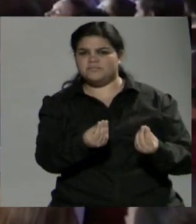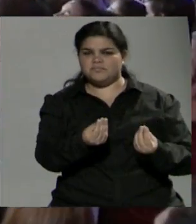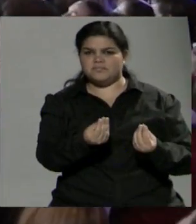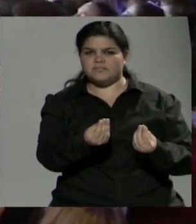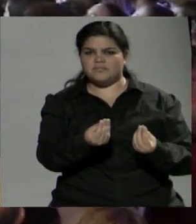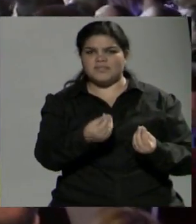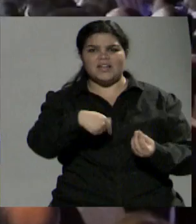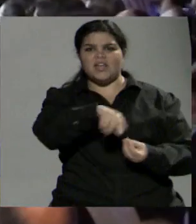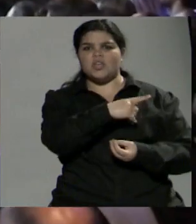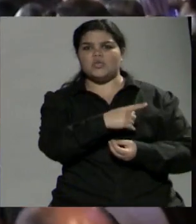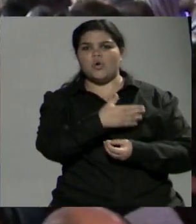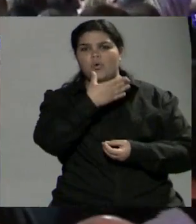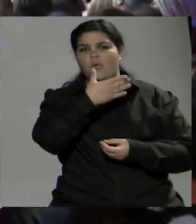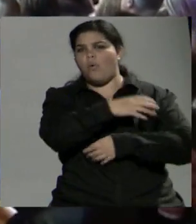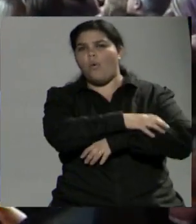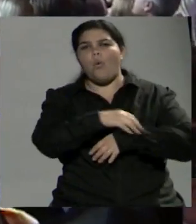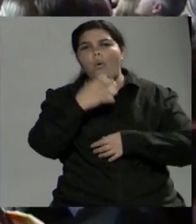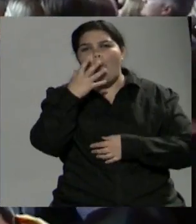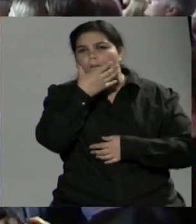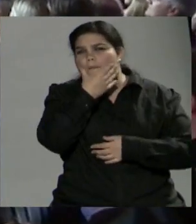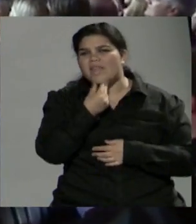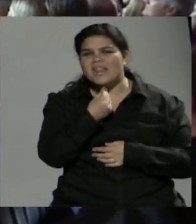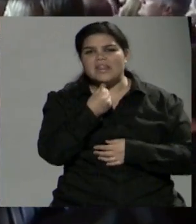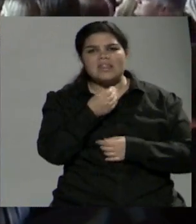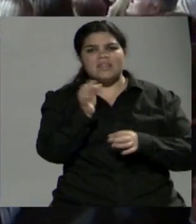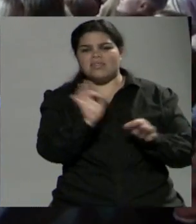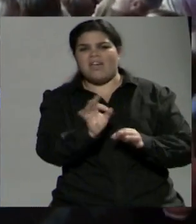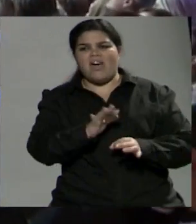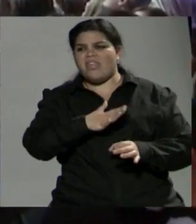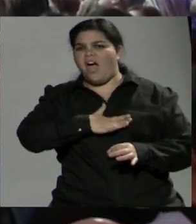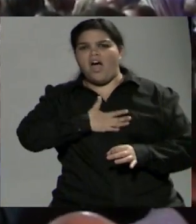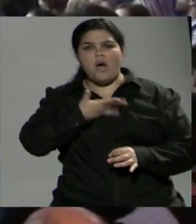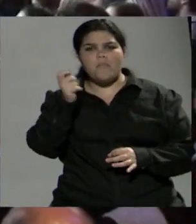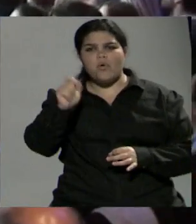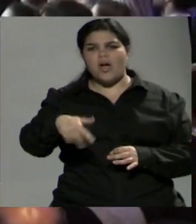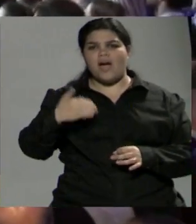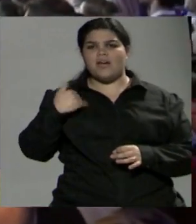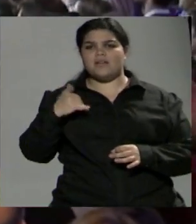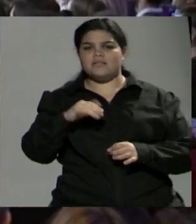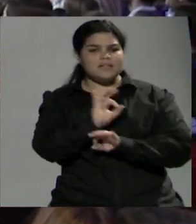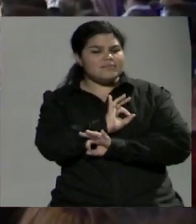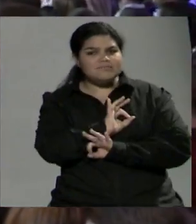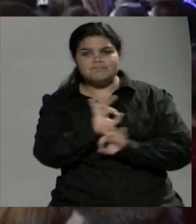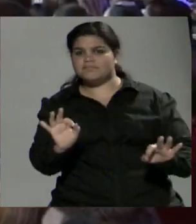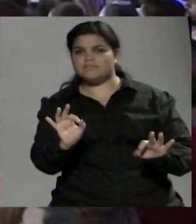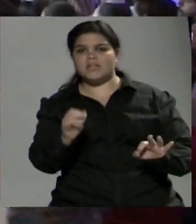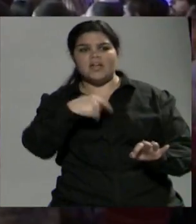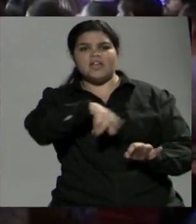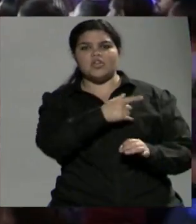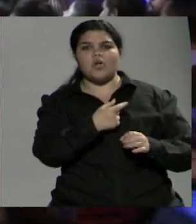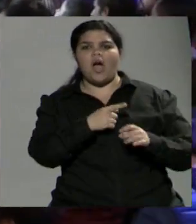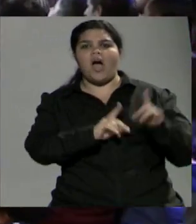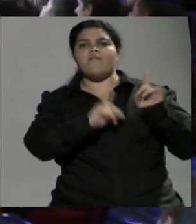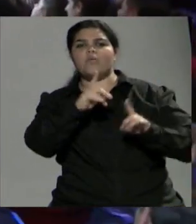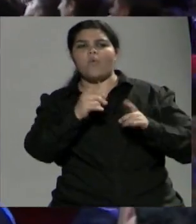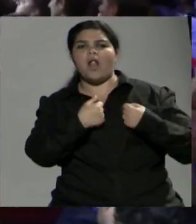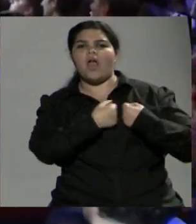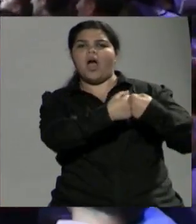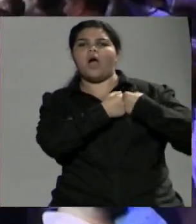de humildad, un mínimo de amor por la Argentina, para tratar de sumarse a buscar